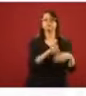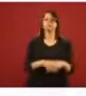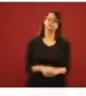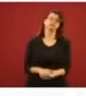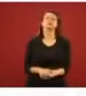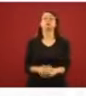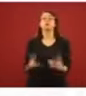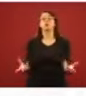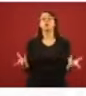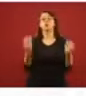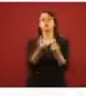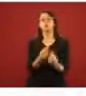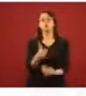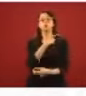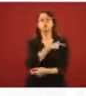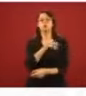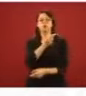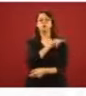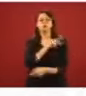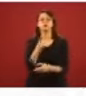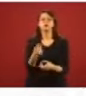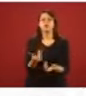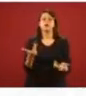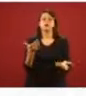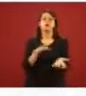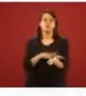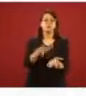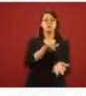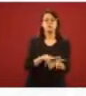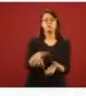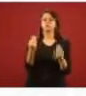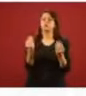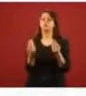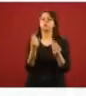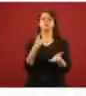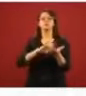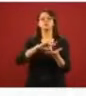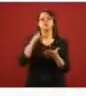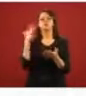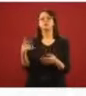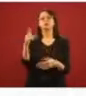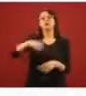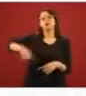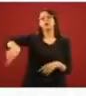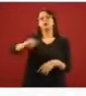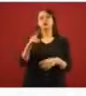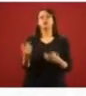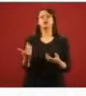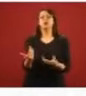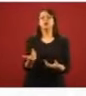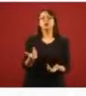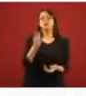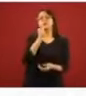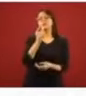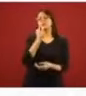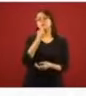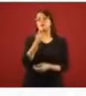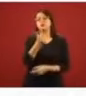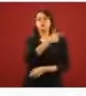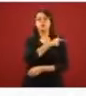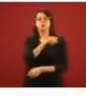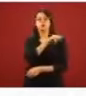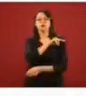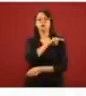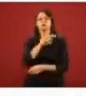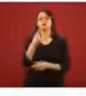colaboración con la Guardia Nacional, que agradecemos el gran apoyo que recibimos de los elementos de la Guardia Nacional, hicimos